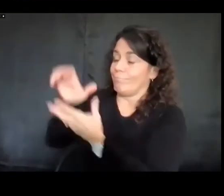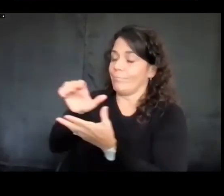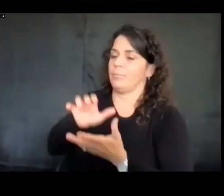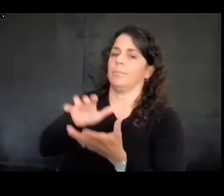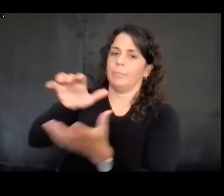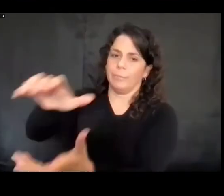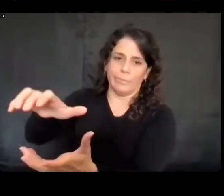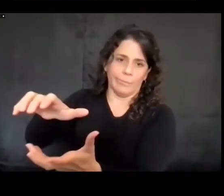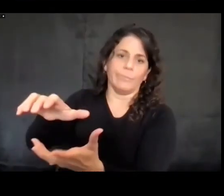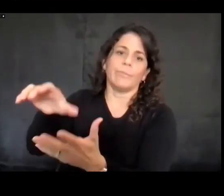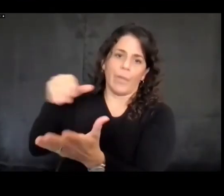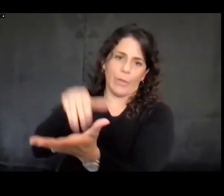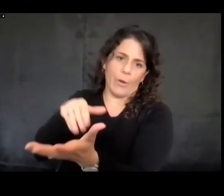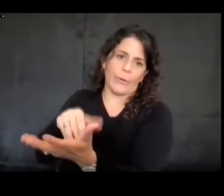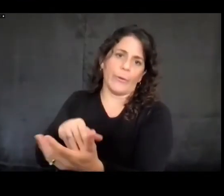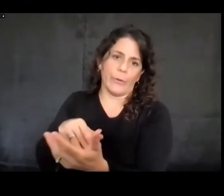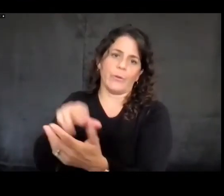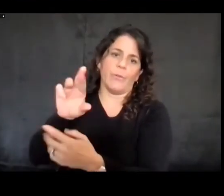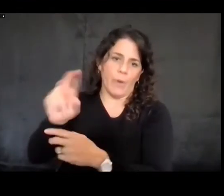estado